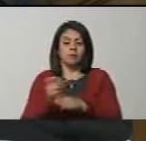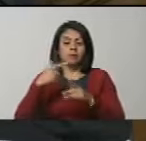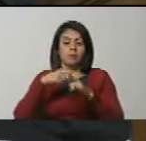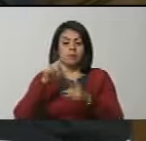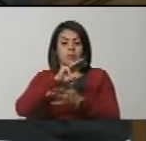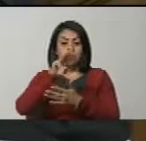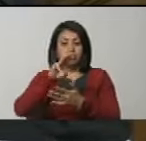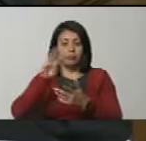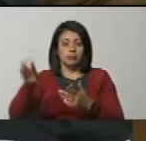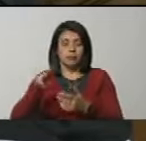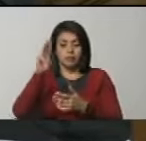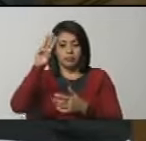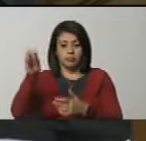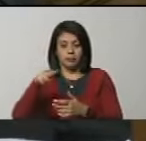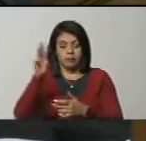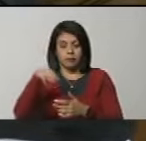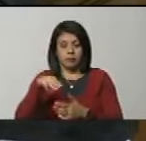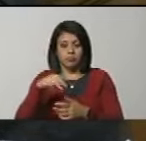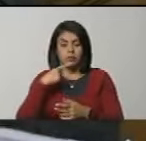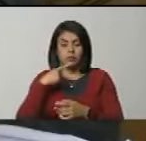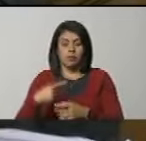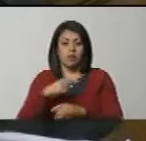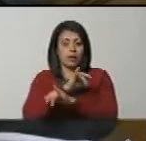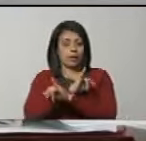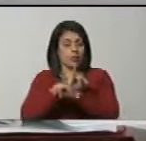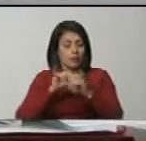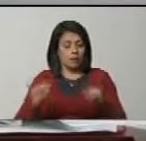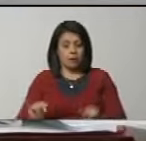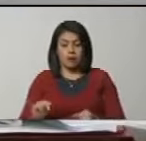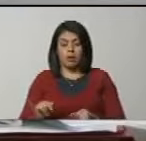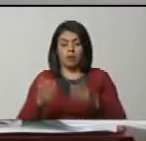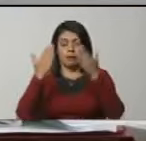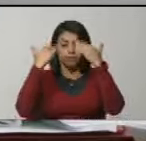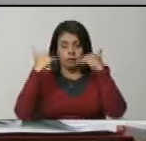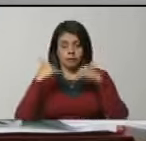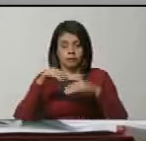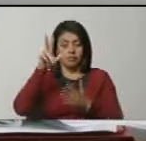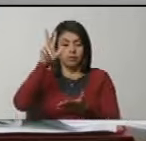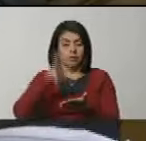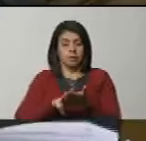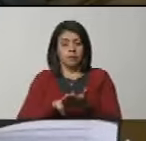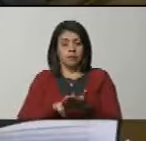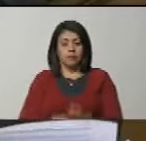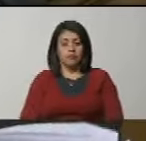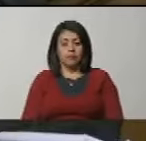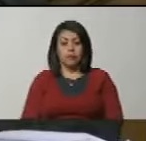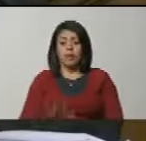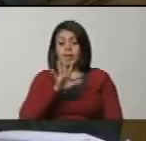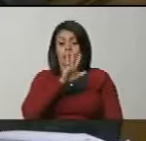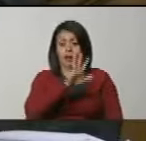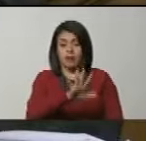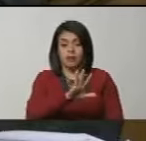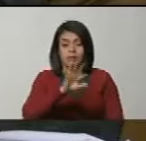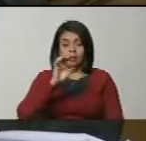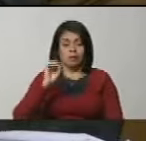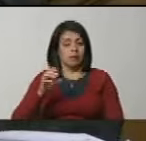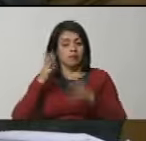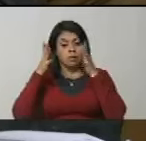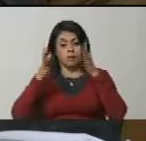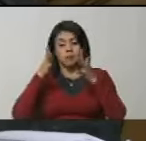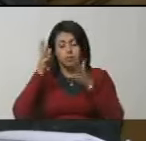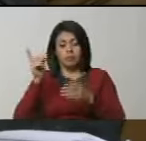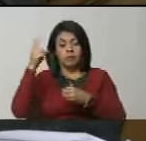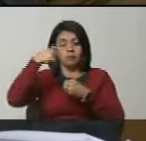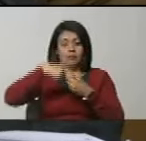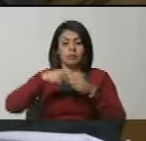Esequiba. Es todo, ciudadano presidente. En consideración el acápite. Aprobado. Siguiente. Quincuagésimo, se sugiere aprobar